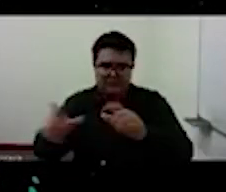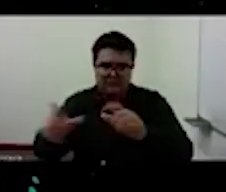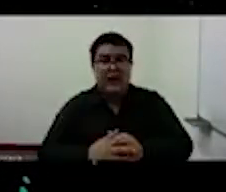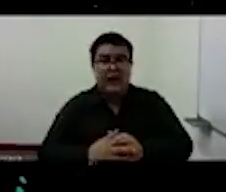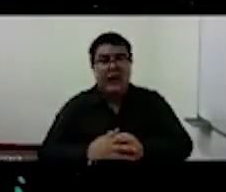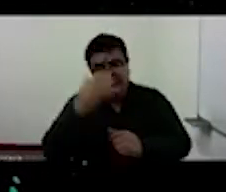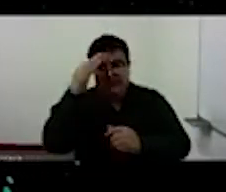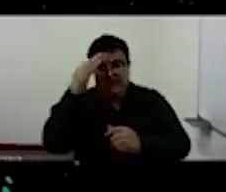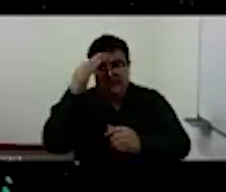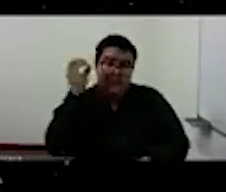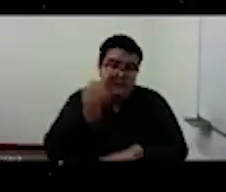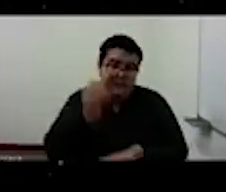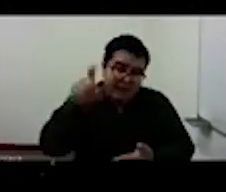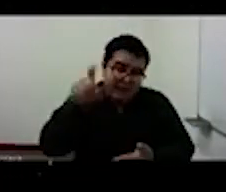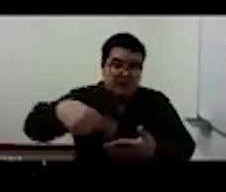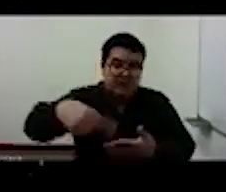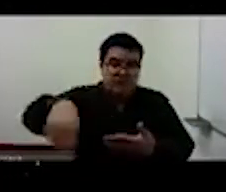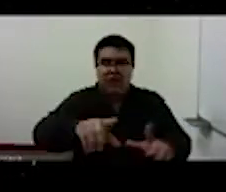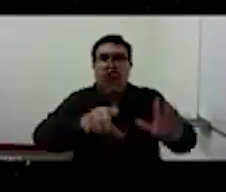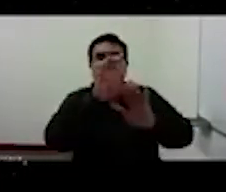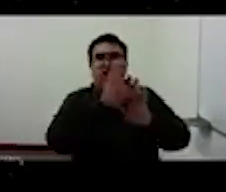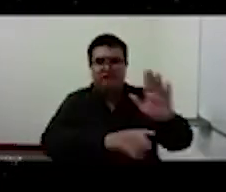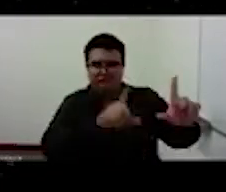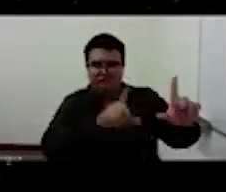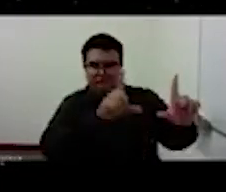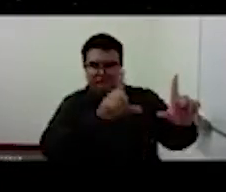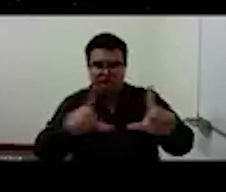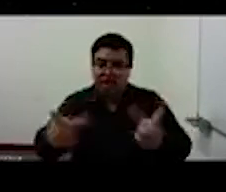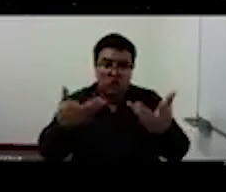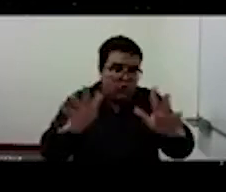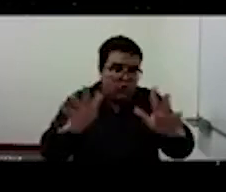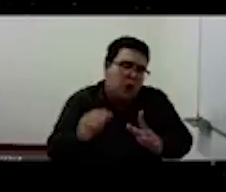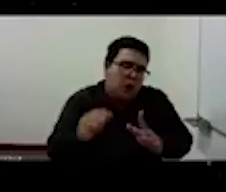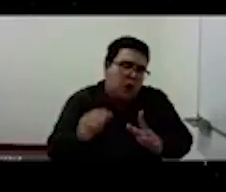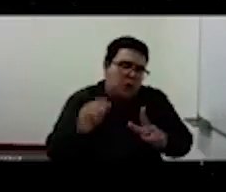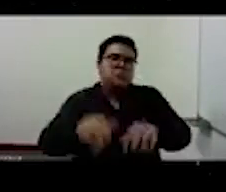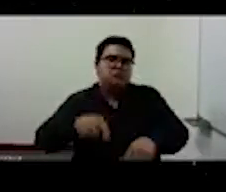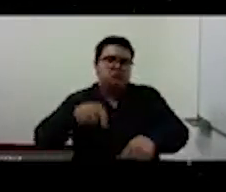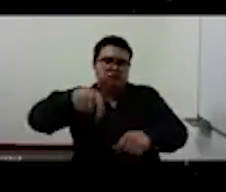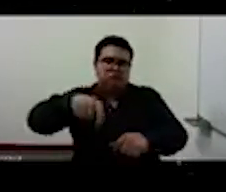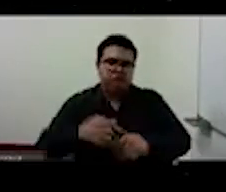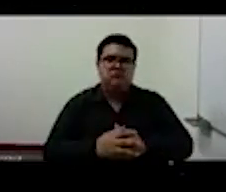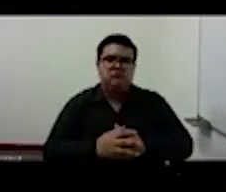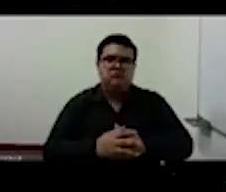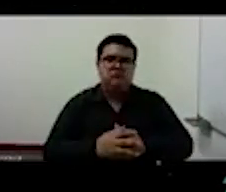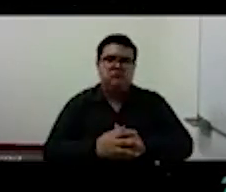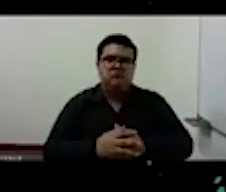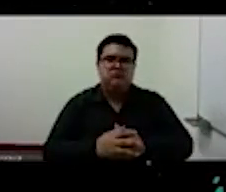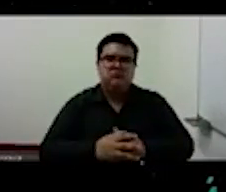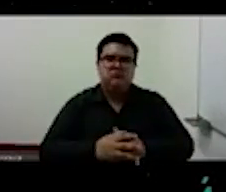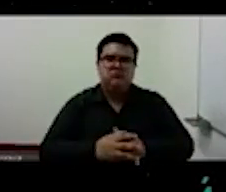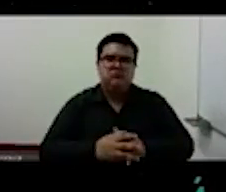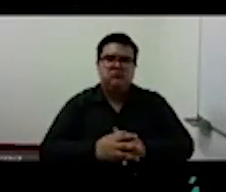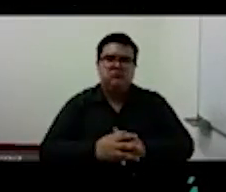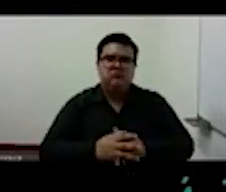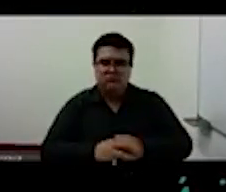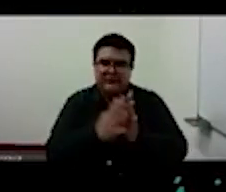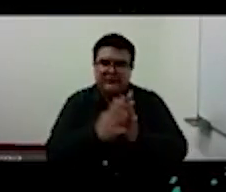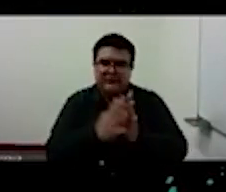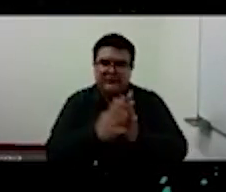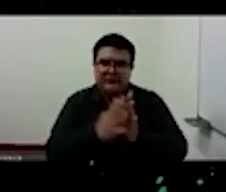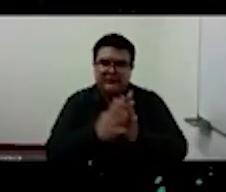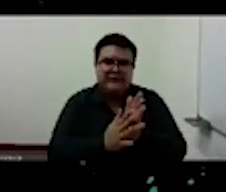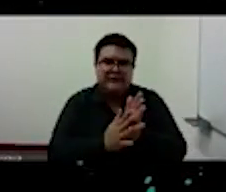registrar su participación si desean obtener el certificado de asistencia del seminario. El enlace al formulario estará